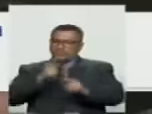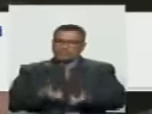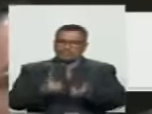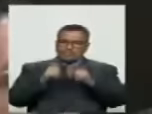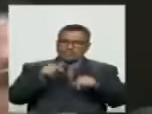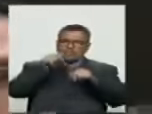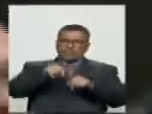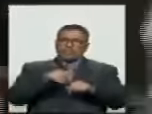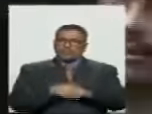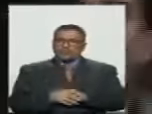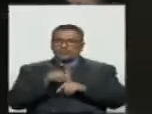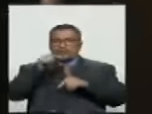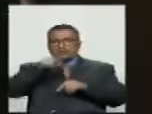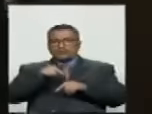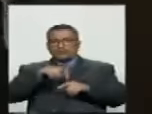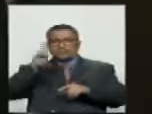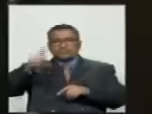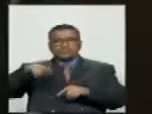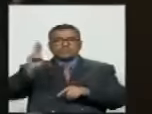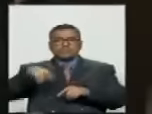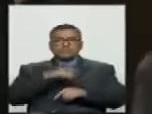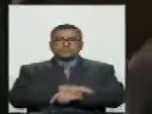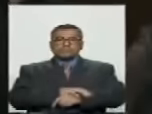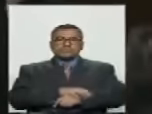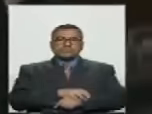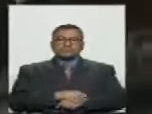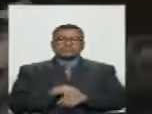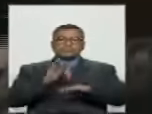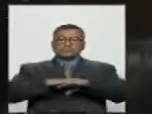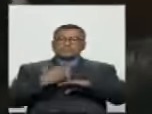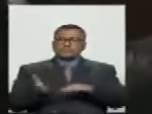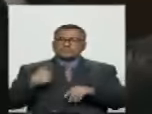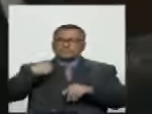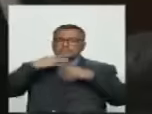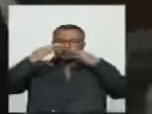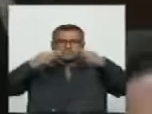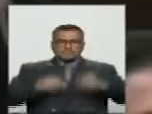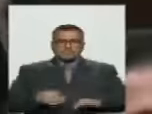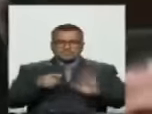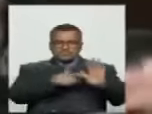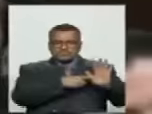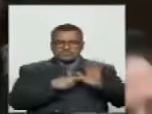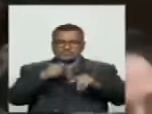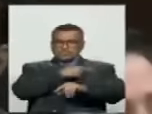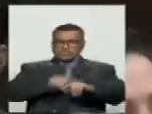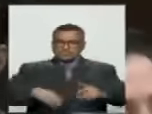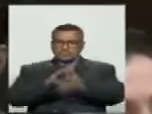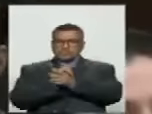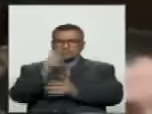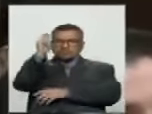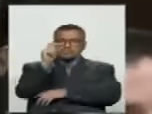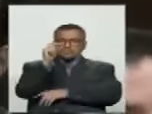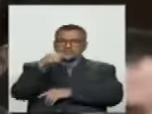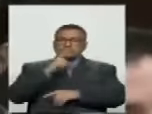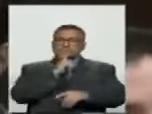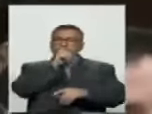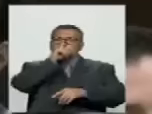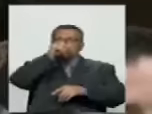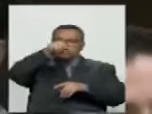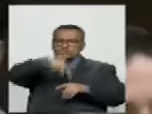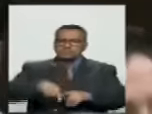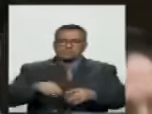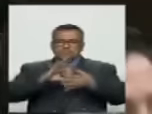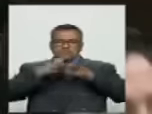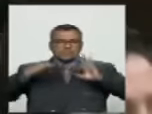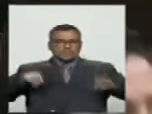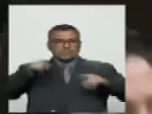eso? Jamás y nunca. Construyeron una realidad simbólica, presidente y colegas parlamentarios, de silencio y exterminio en las